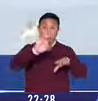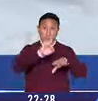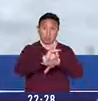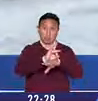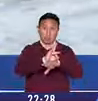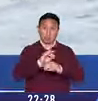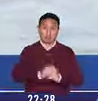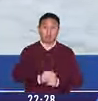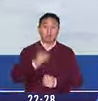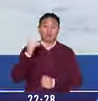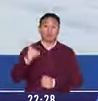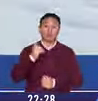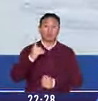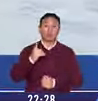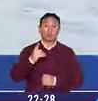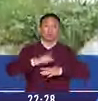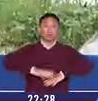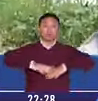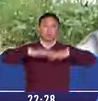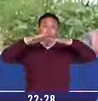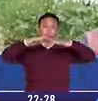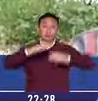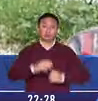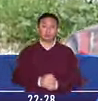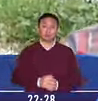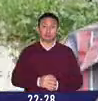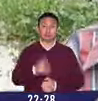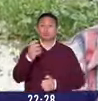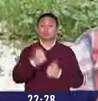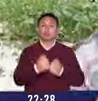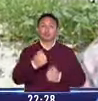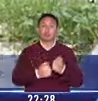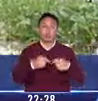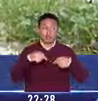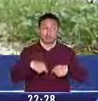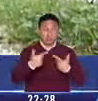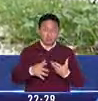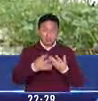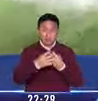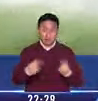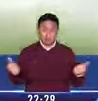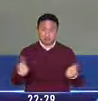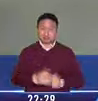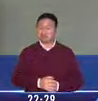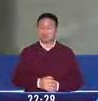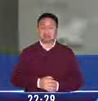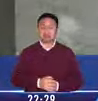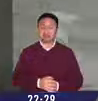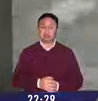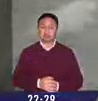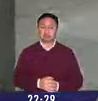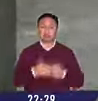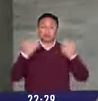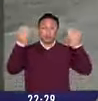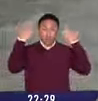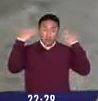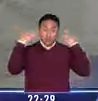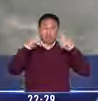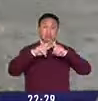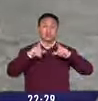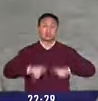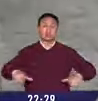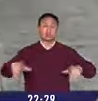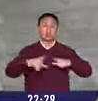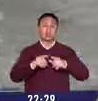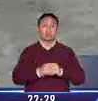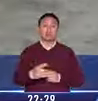Durán está inundado. Es un problema que todavía no han solucionado. En Guayaquil hubo diferentes lugares en